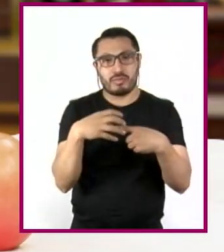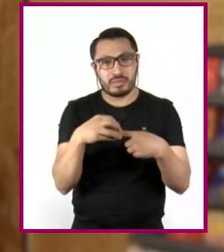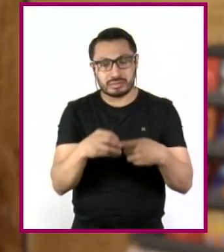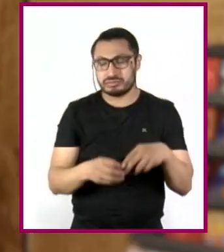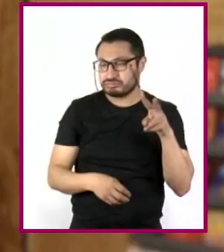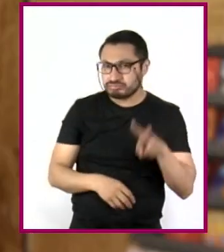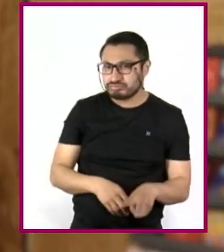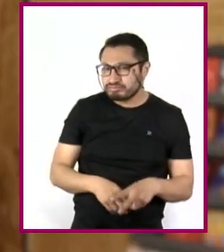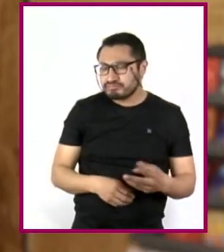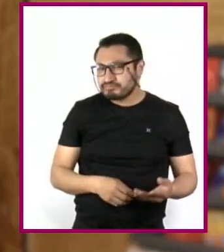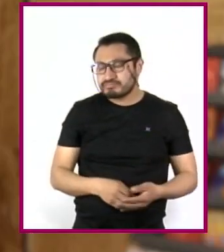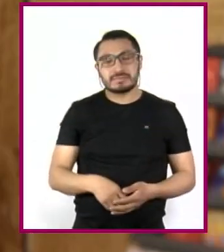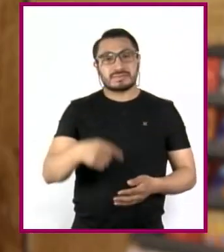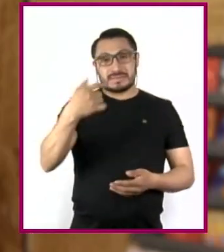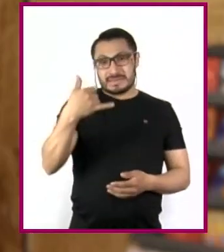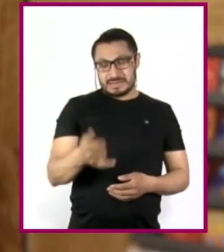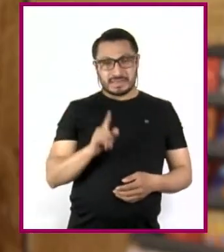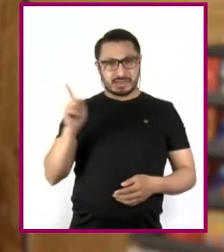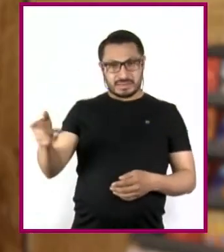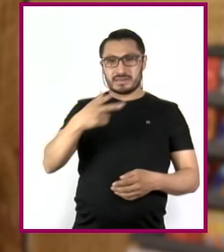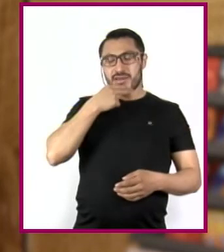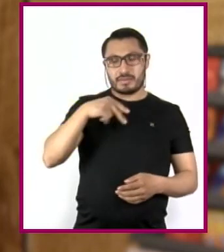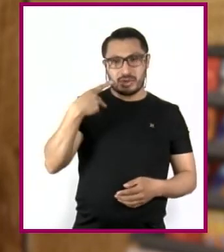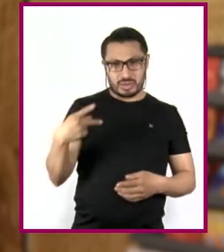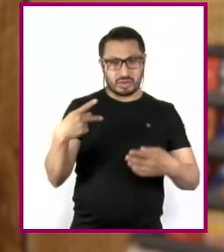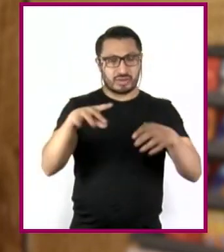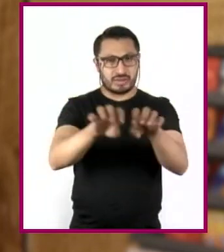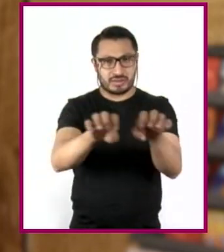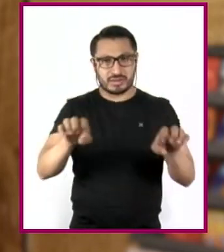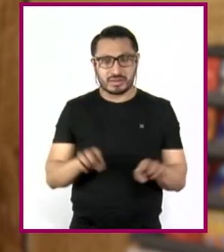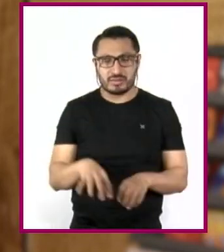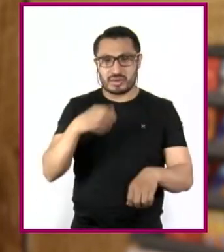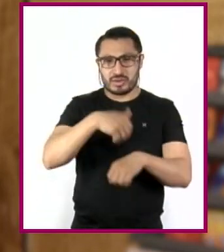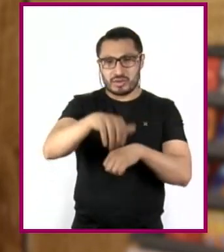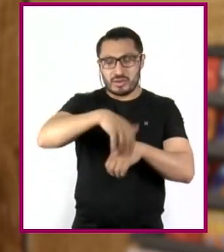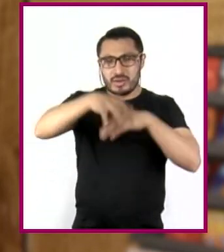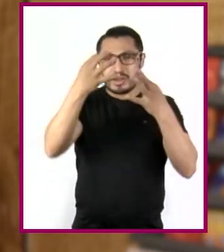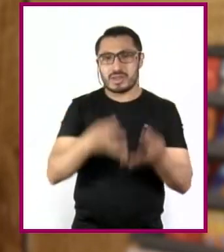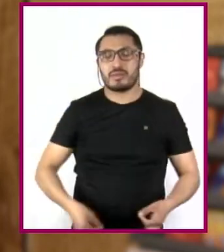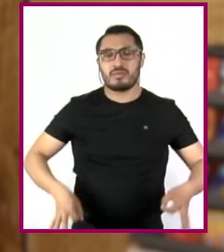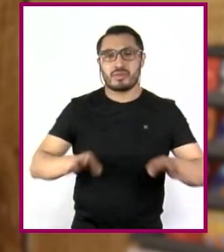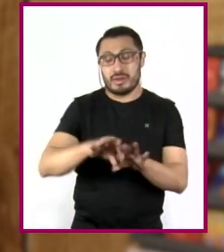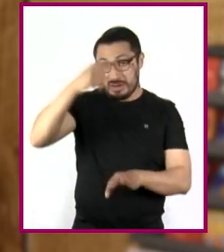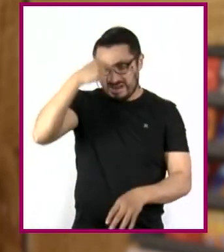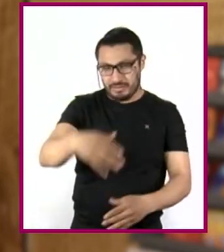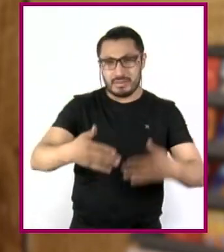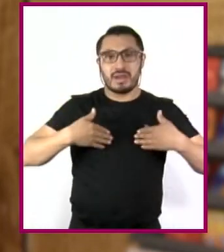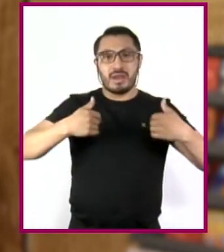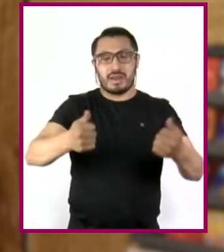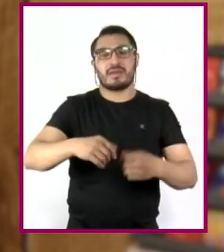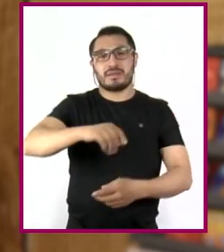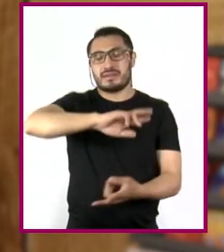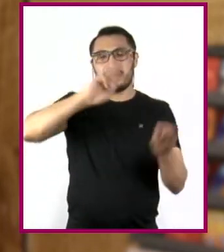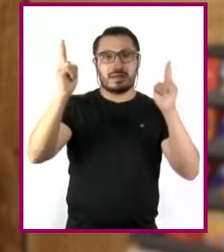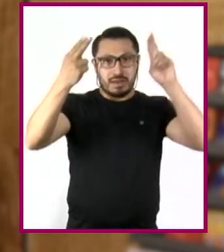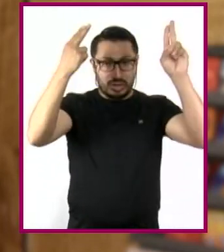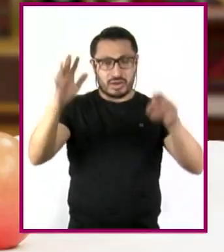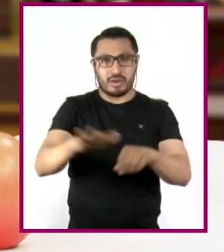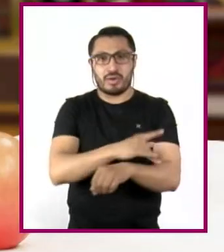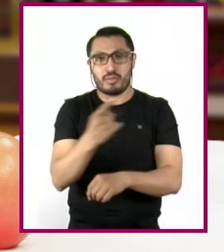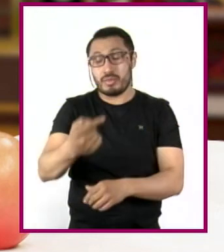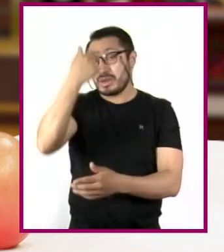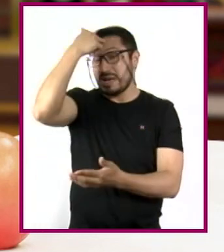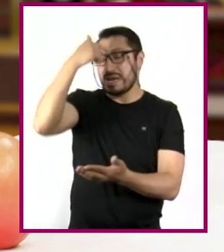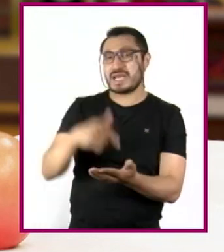¡Achis! Y para Pitágoras y sus seguidores, los números son muy importantes para comprender el cosmos, porque piensan